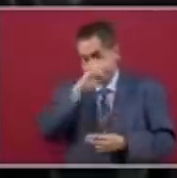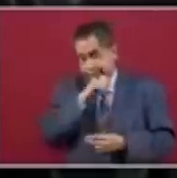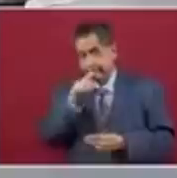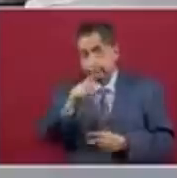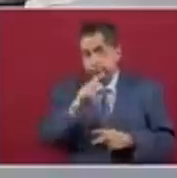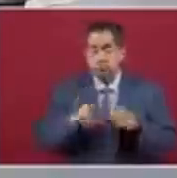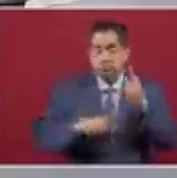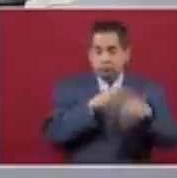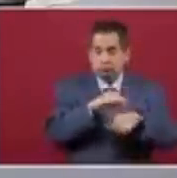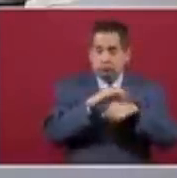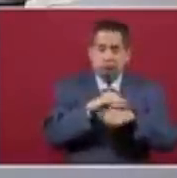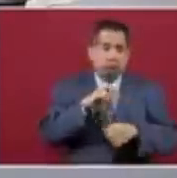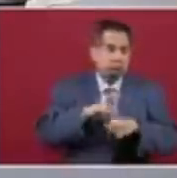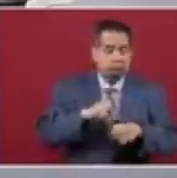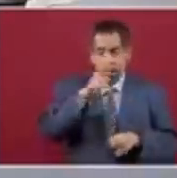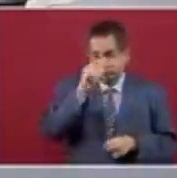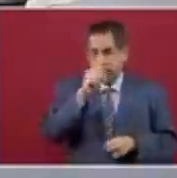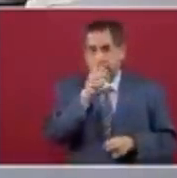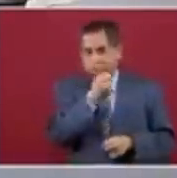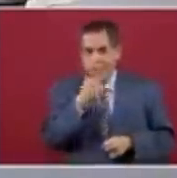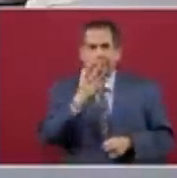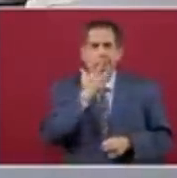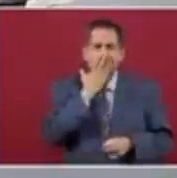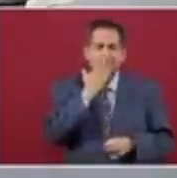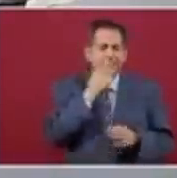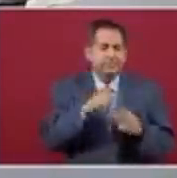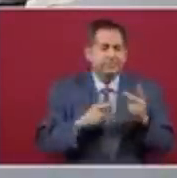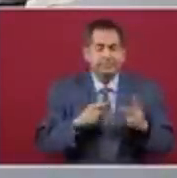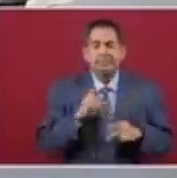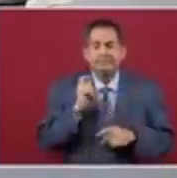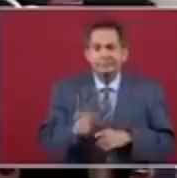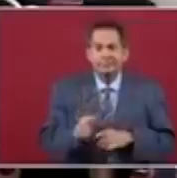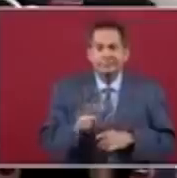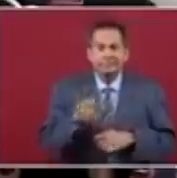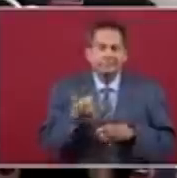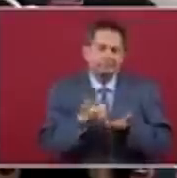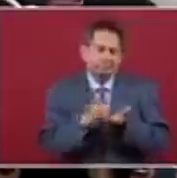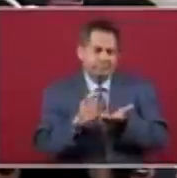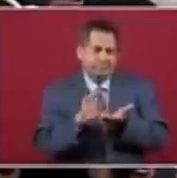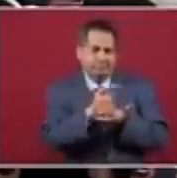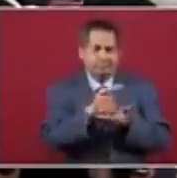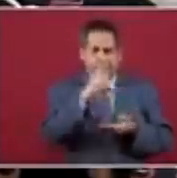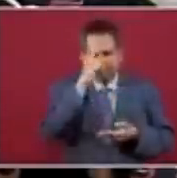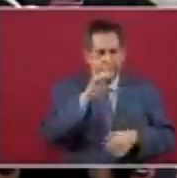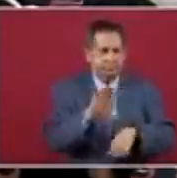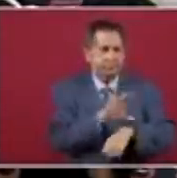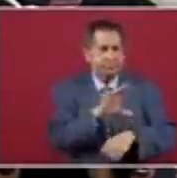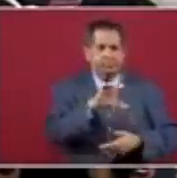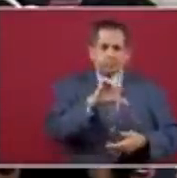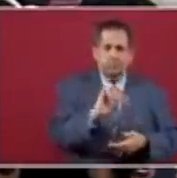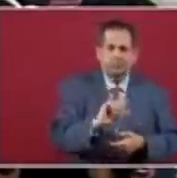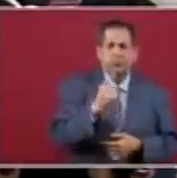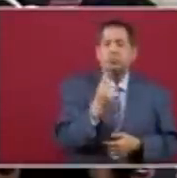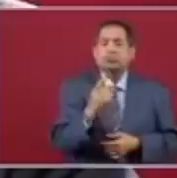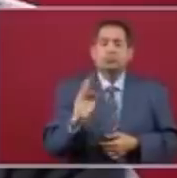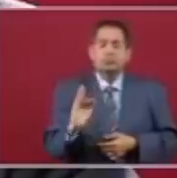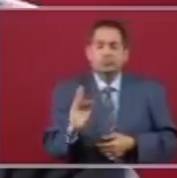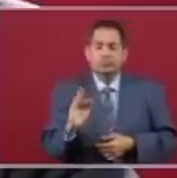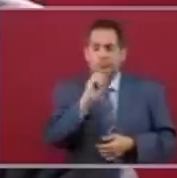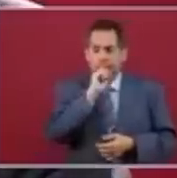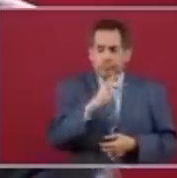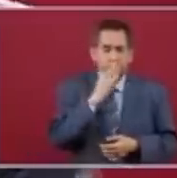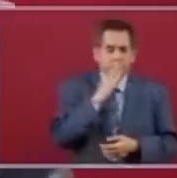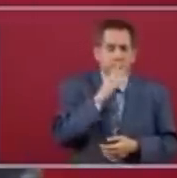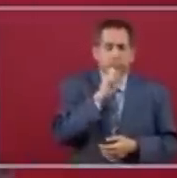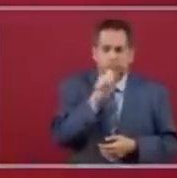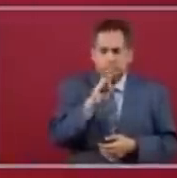con nosotros en Hermosillo y en distintos lugares de Sonora, es el famoso subsidio para la tarifa 1F, que no nomás aplica a Sonora, también aplica a